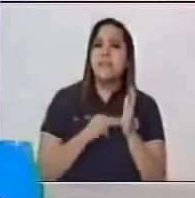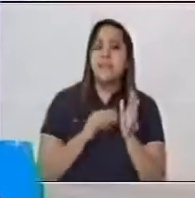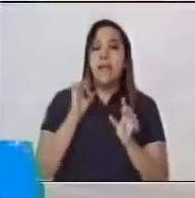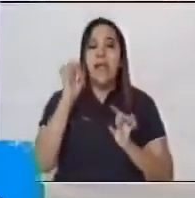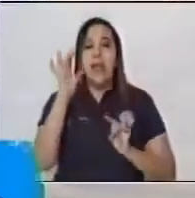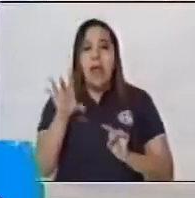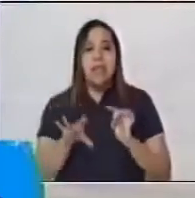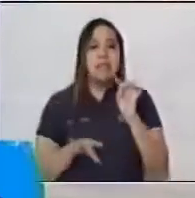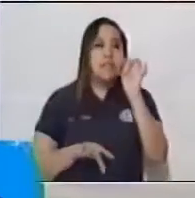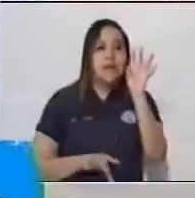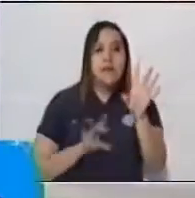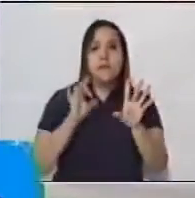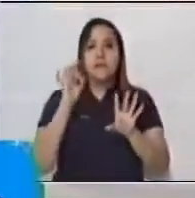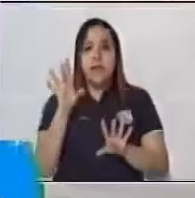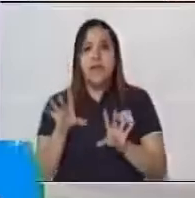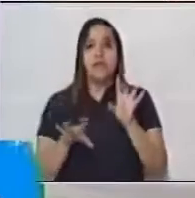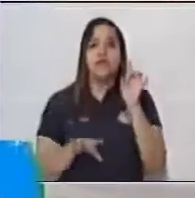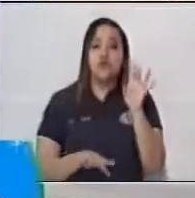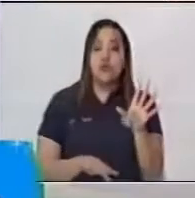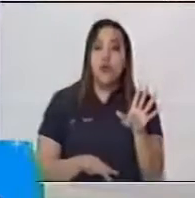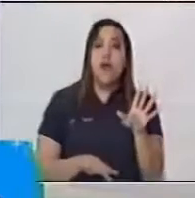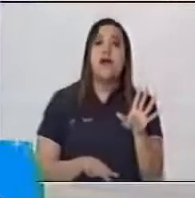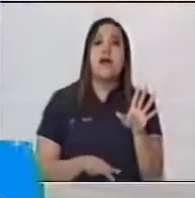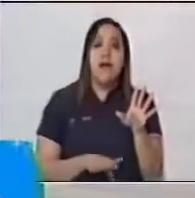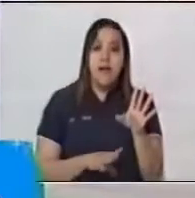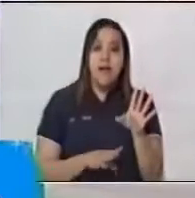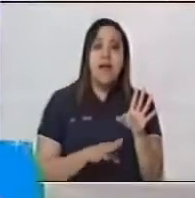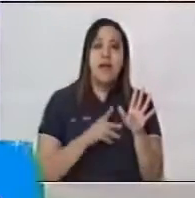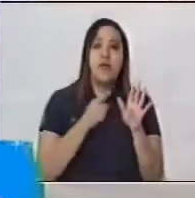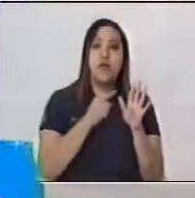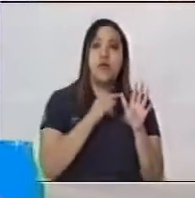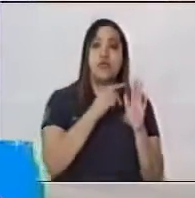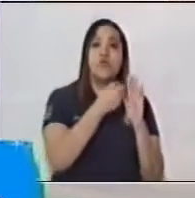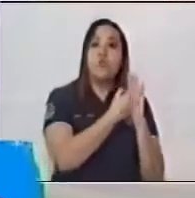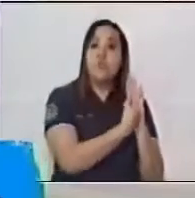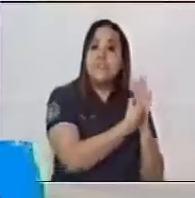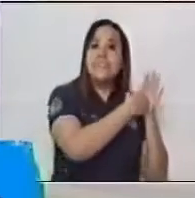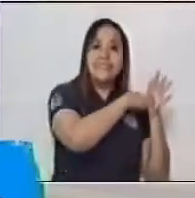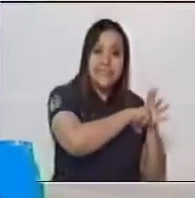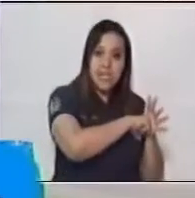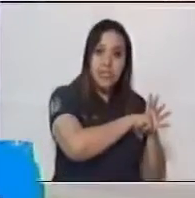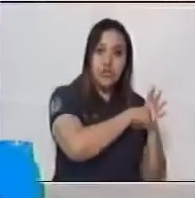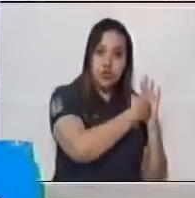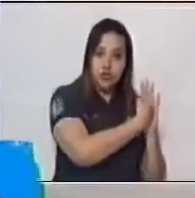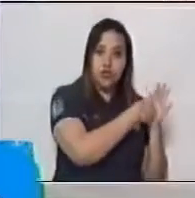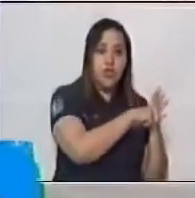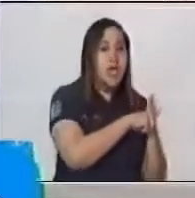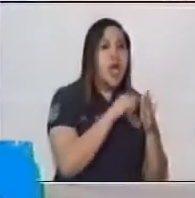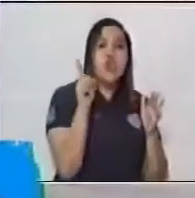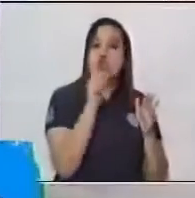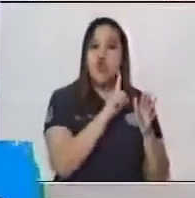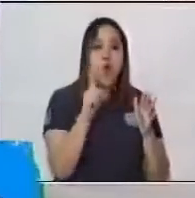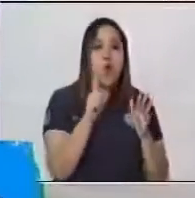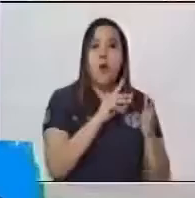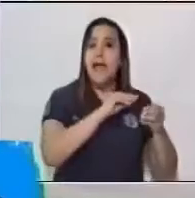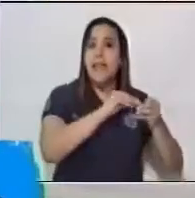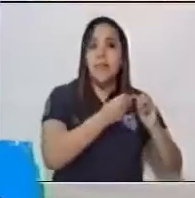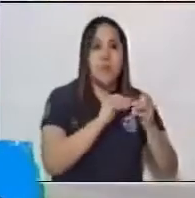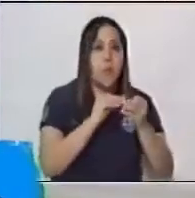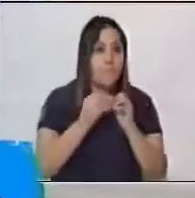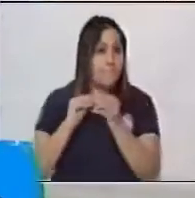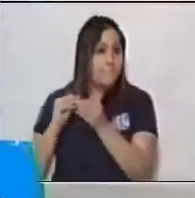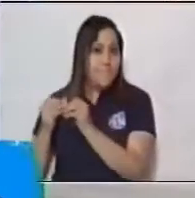o alternada con los signos, no con el valor numérico. Entonces, si vamos a hacer que esta